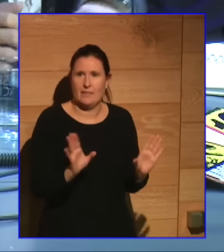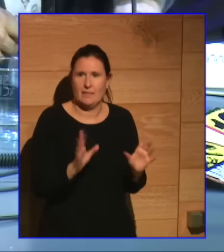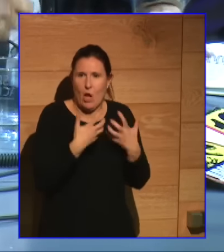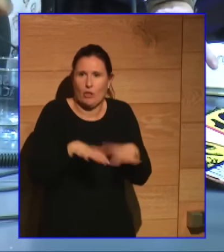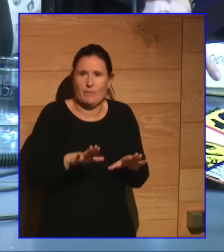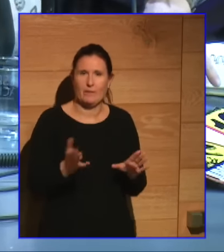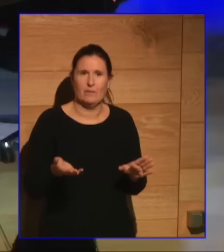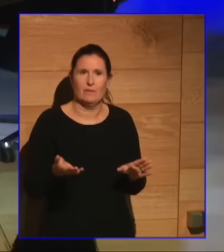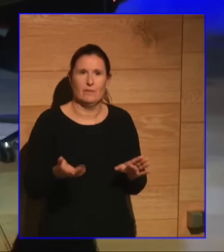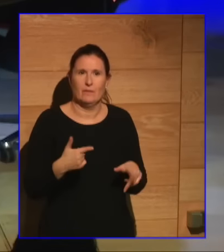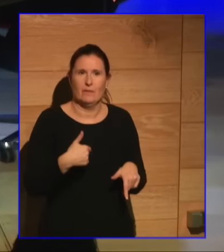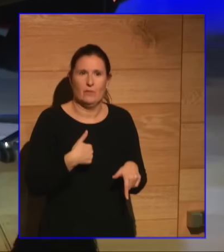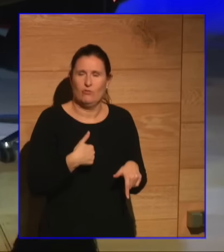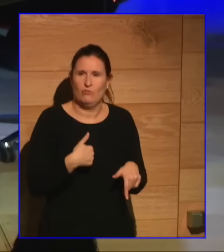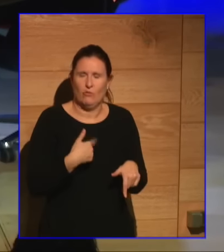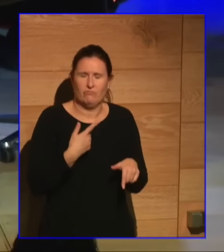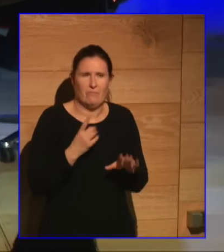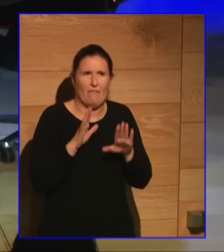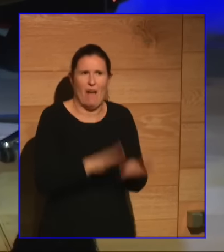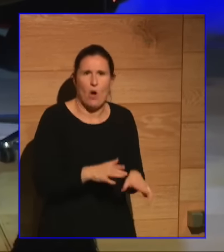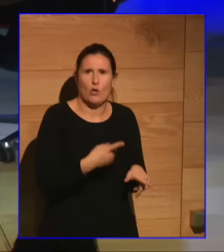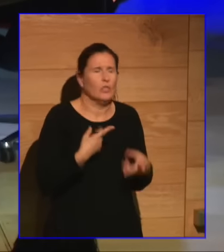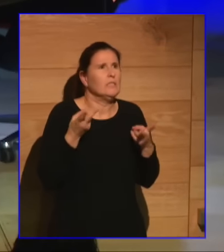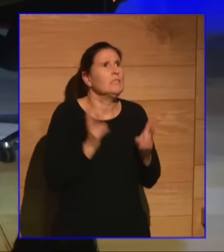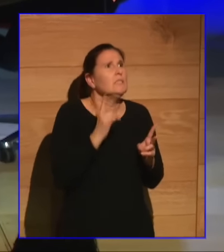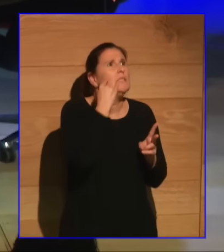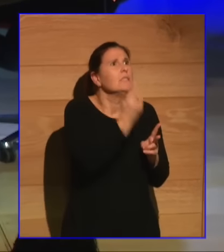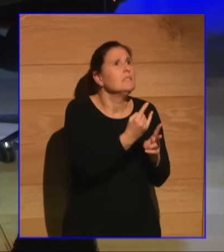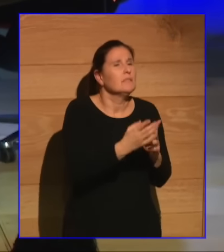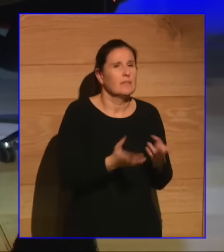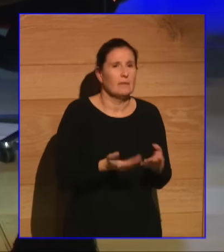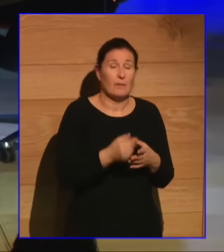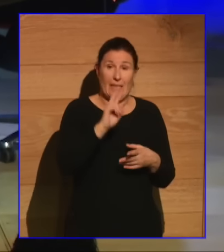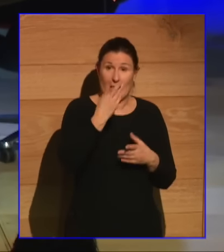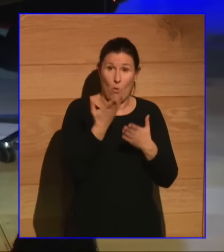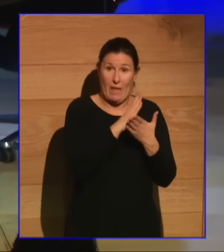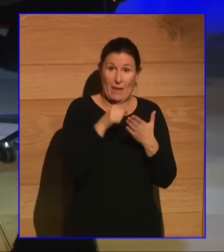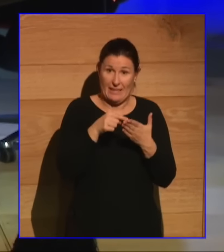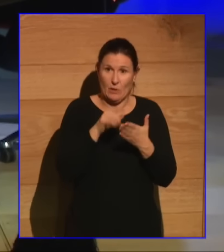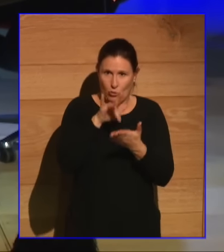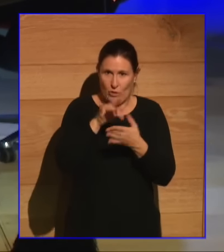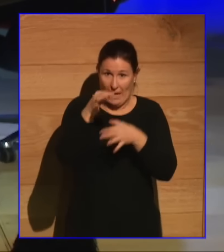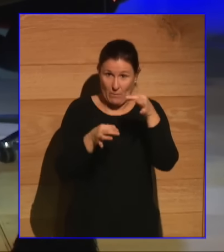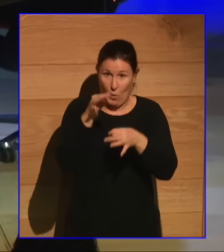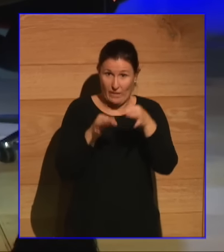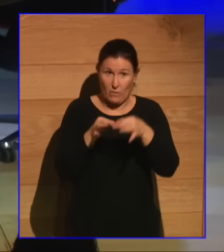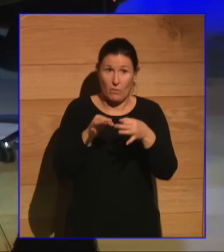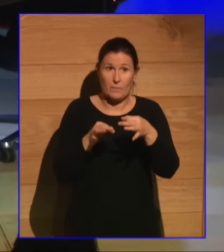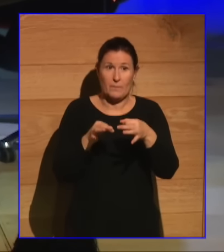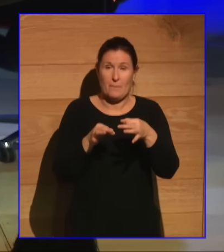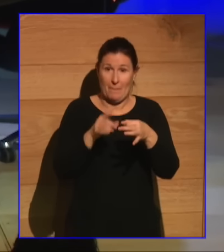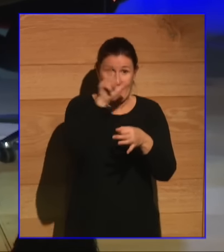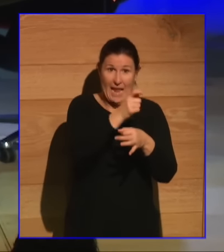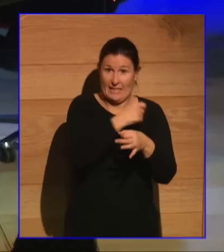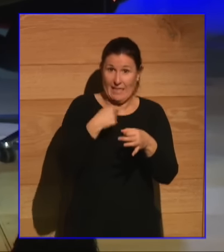señor. Yo saco clavo, martillo pues, y me ato a la butaca. Pues es que la segunda parte de la película es el juicio. Este es todo el juicio al